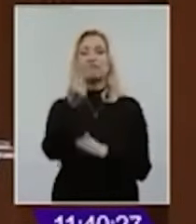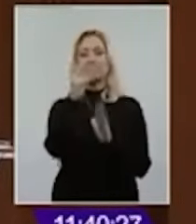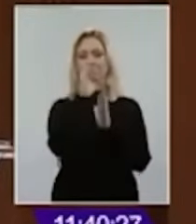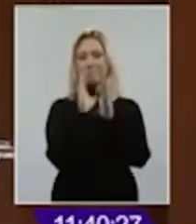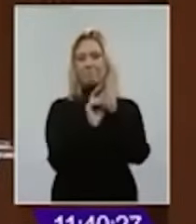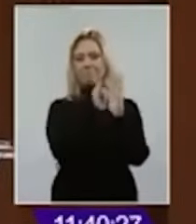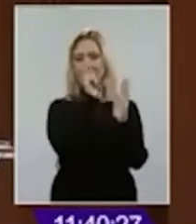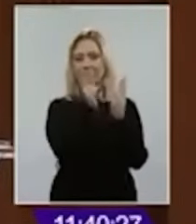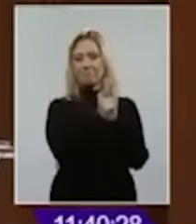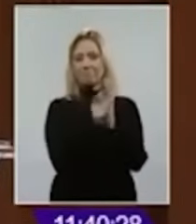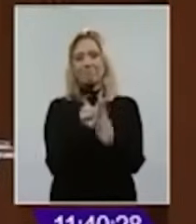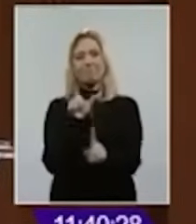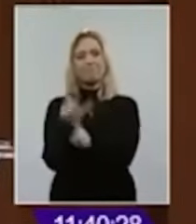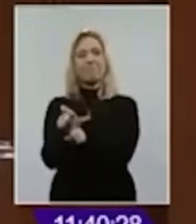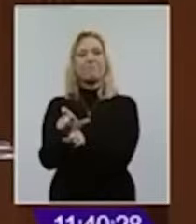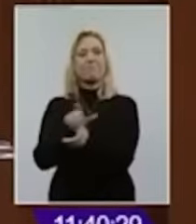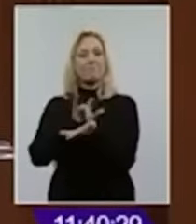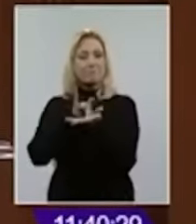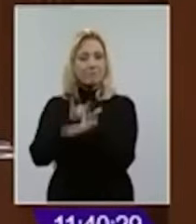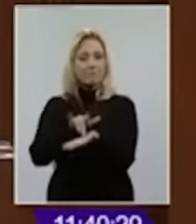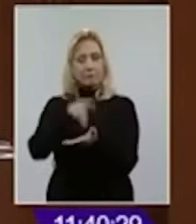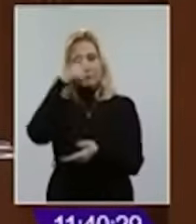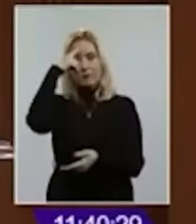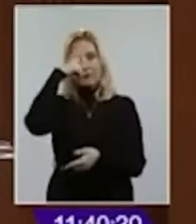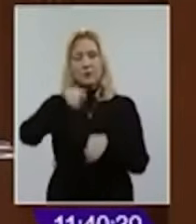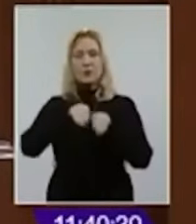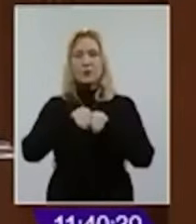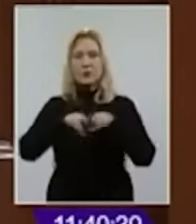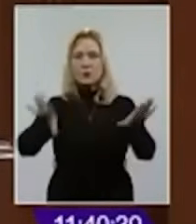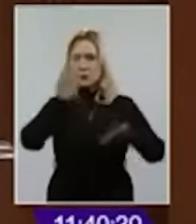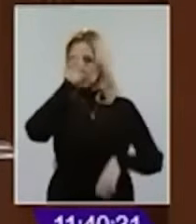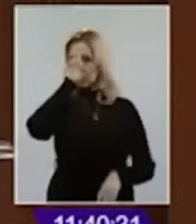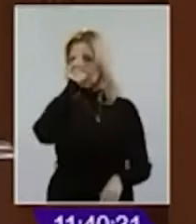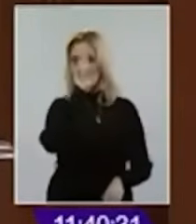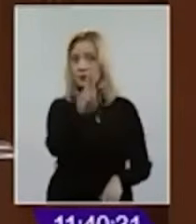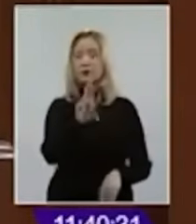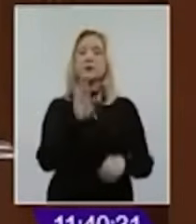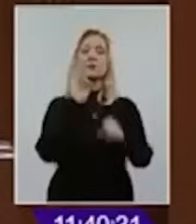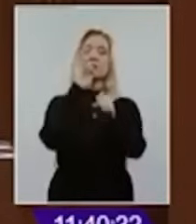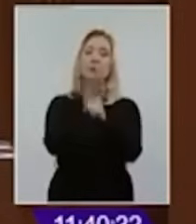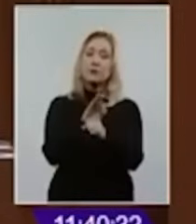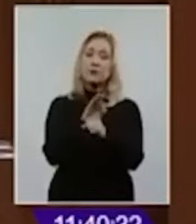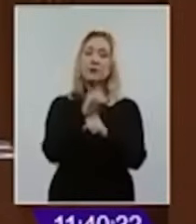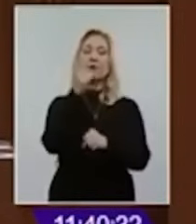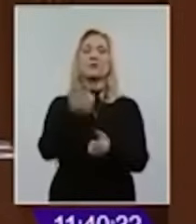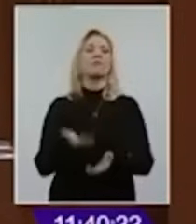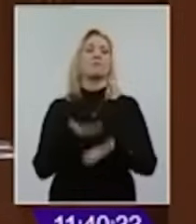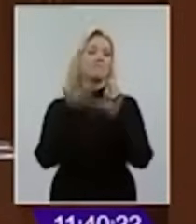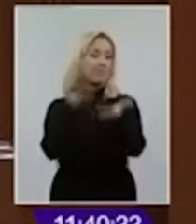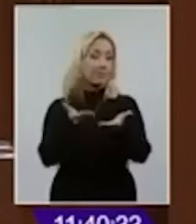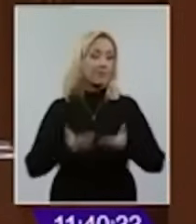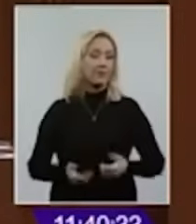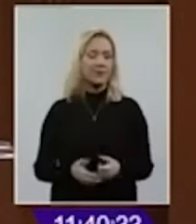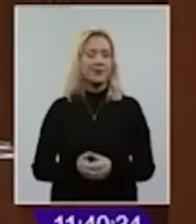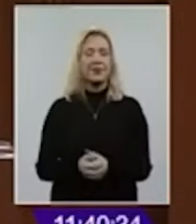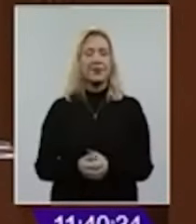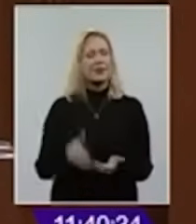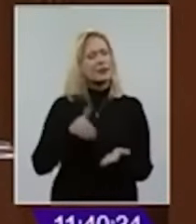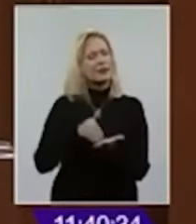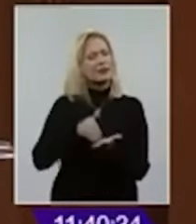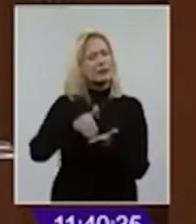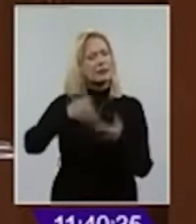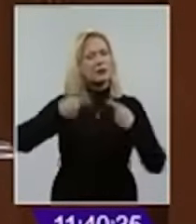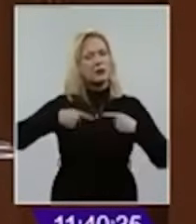que coadyuve a su promoción, respeto, protección y garantía. Son millones de